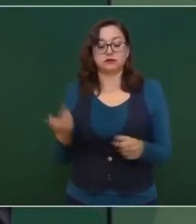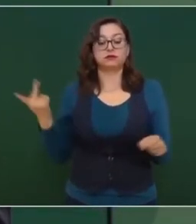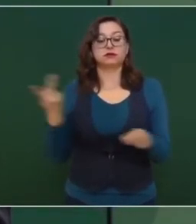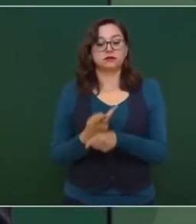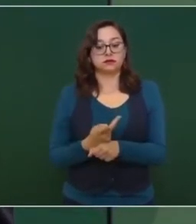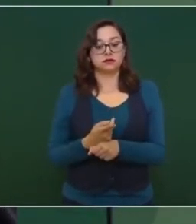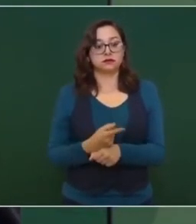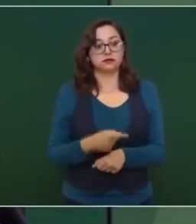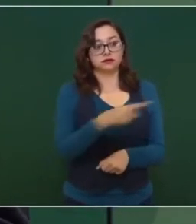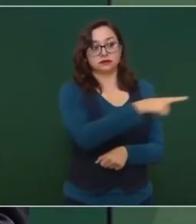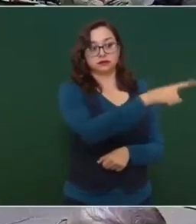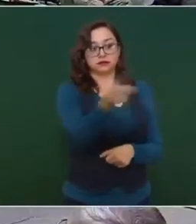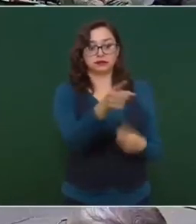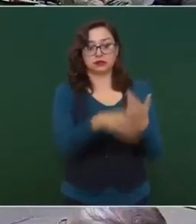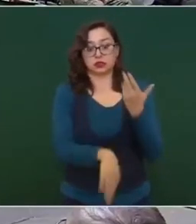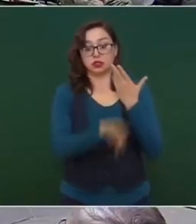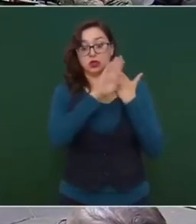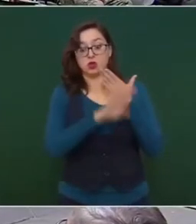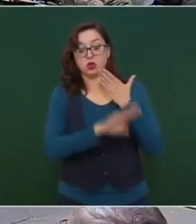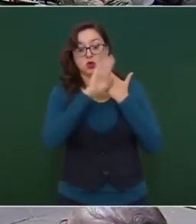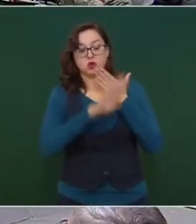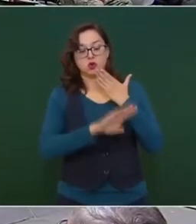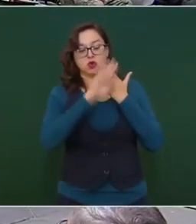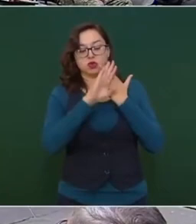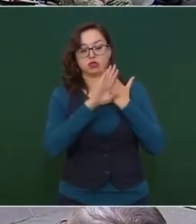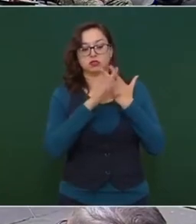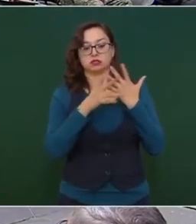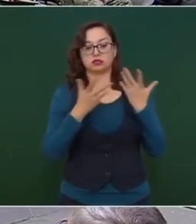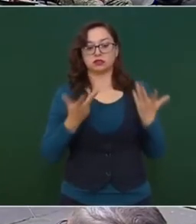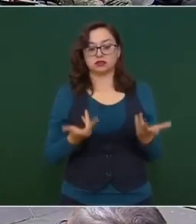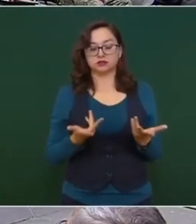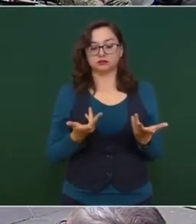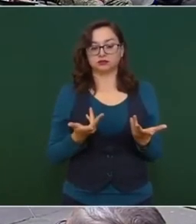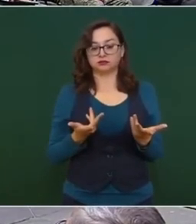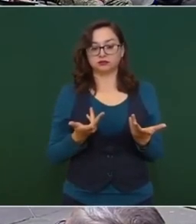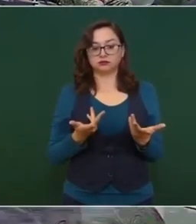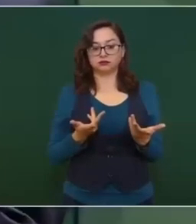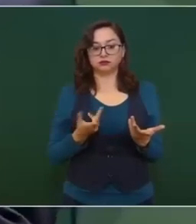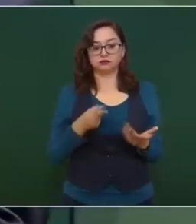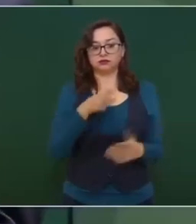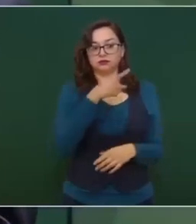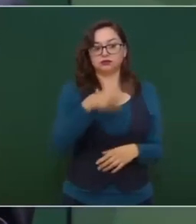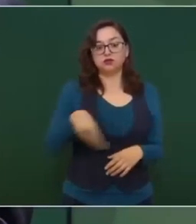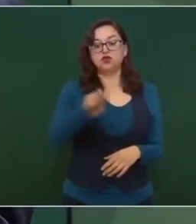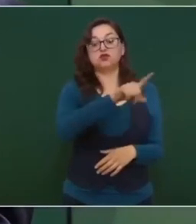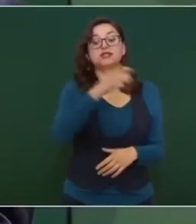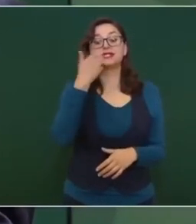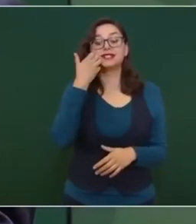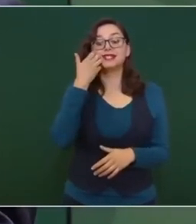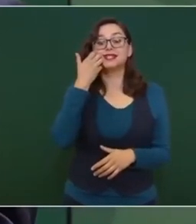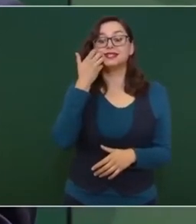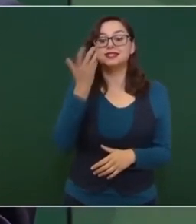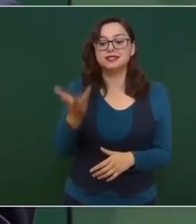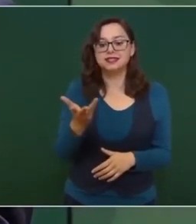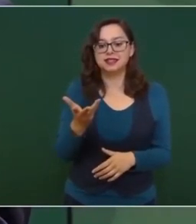adversarios conservadores estuvieron queriendo